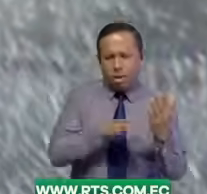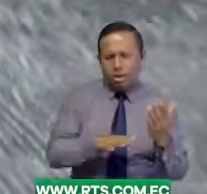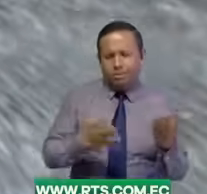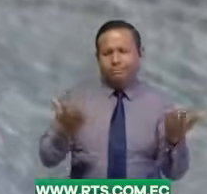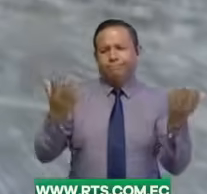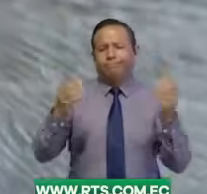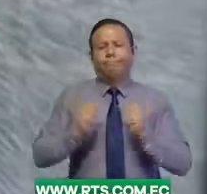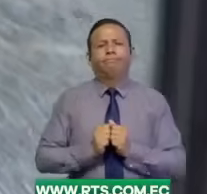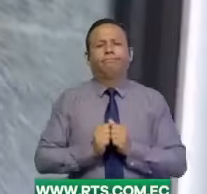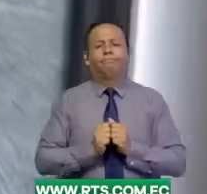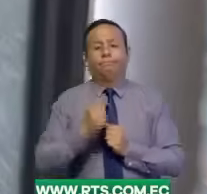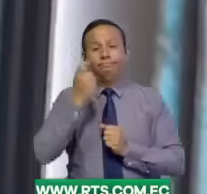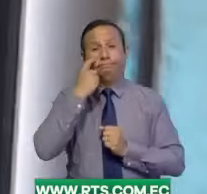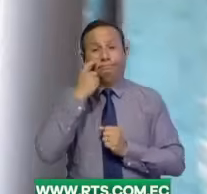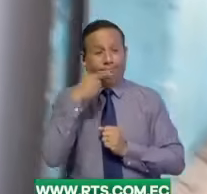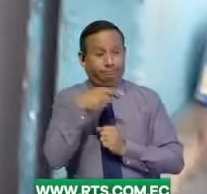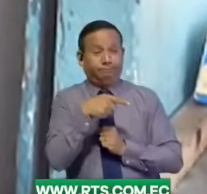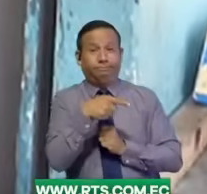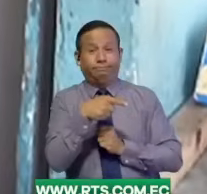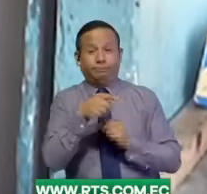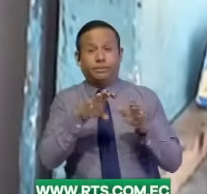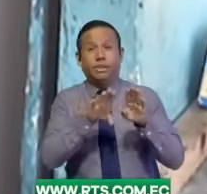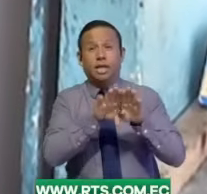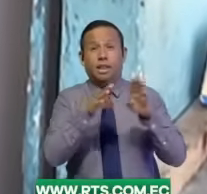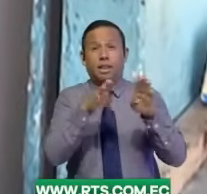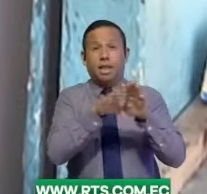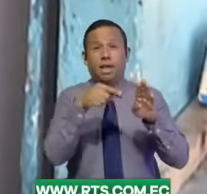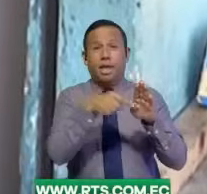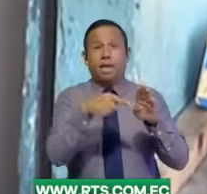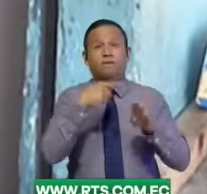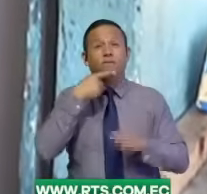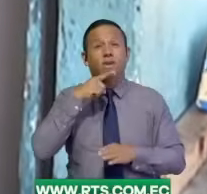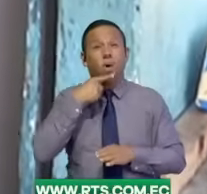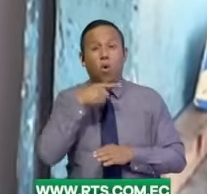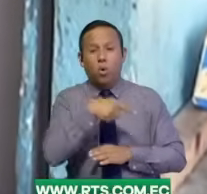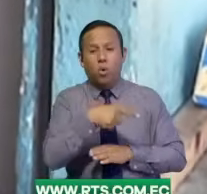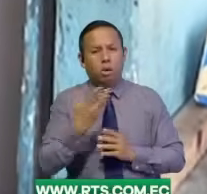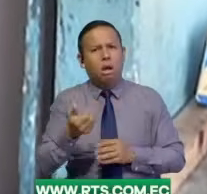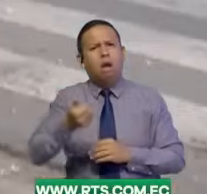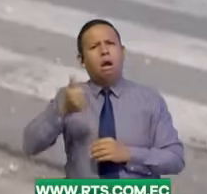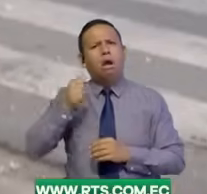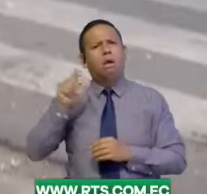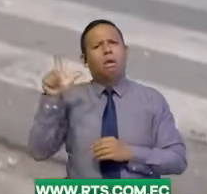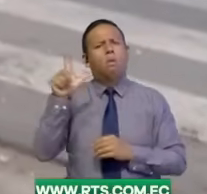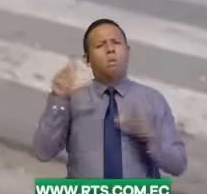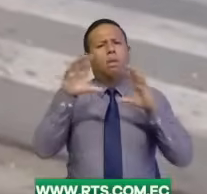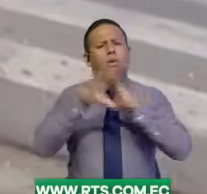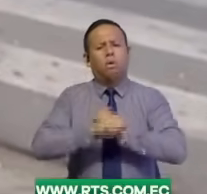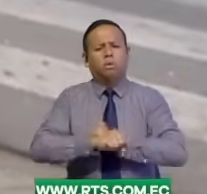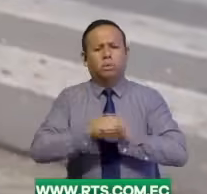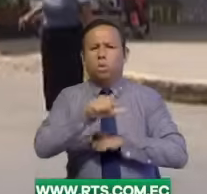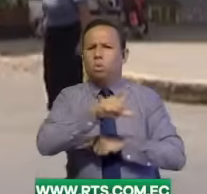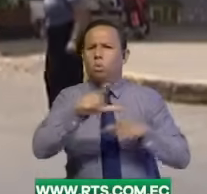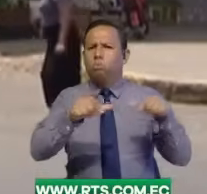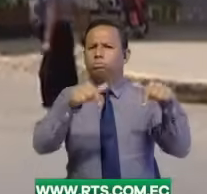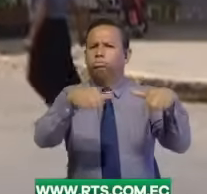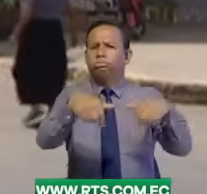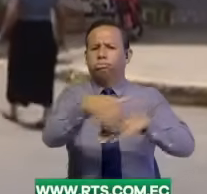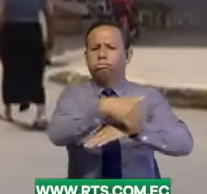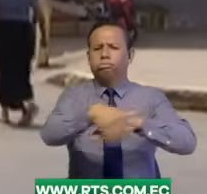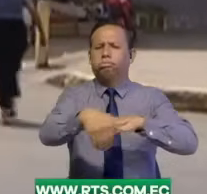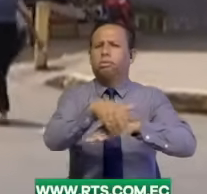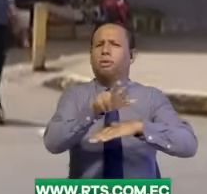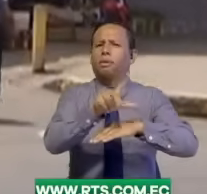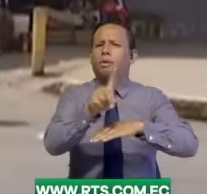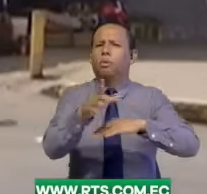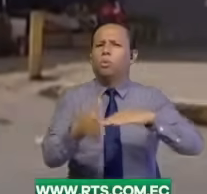En la puerta de esta nevera quedó marcado el paso de una de las balas que detonaron la noche del lunes en esta esquina de las calles